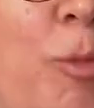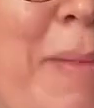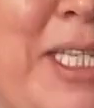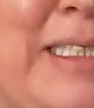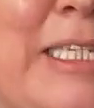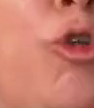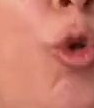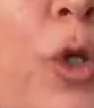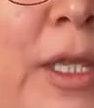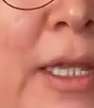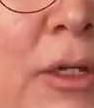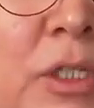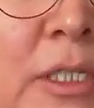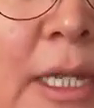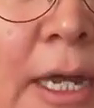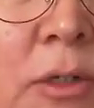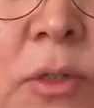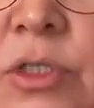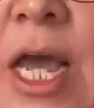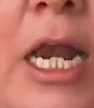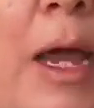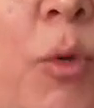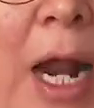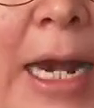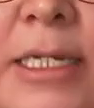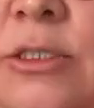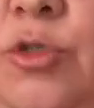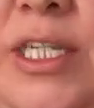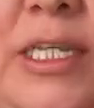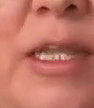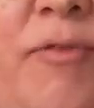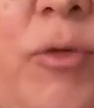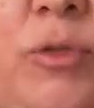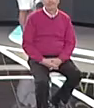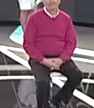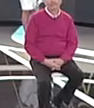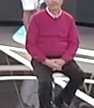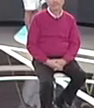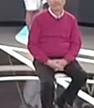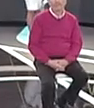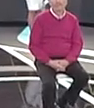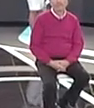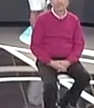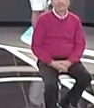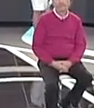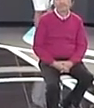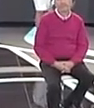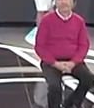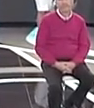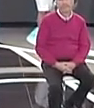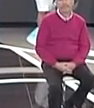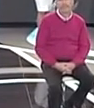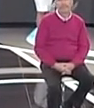que normalmente está excluida de los escenarios laborales, donde tiene dificultad. Usted intenta estudiar en silla de ruedas en el externado de Colombia, y